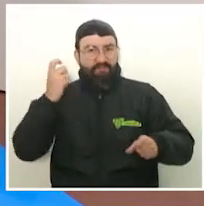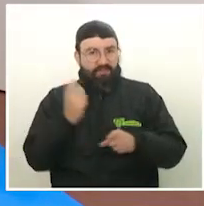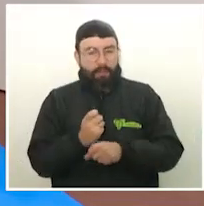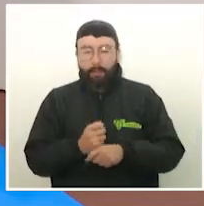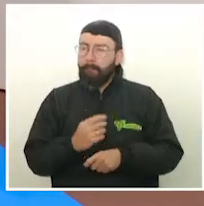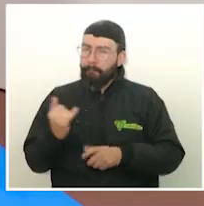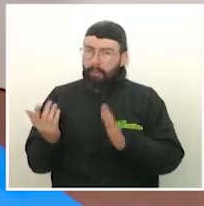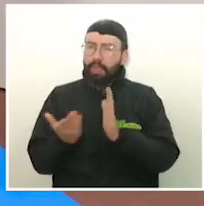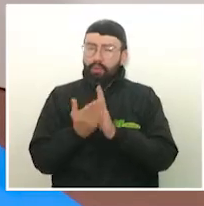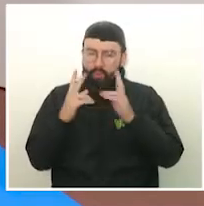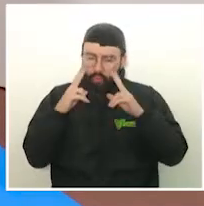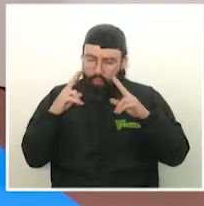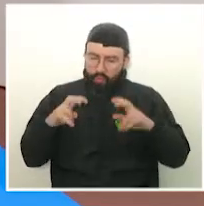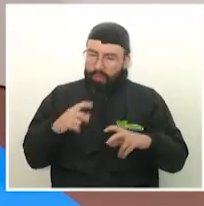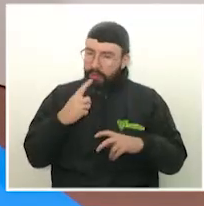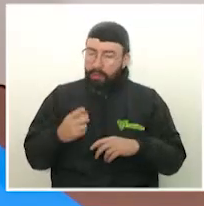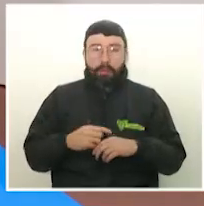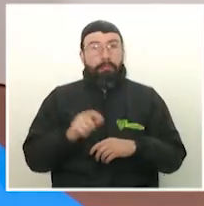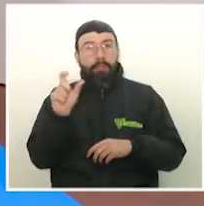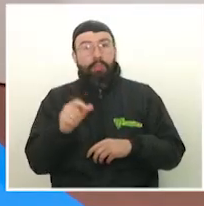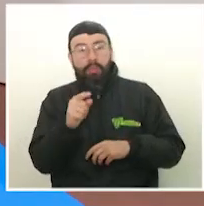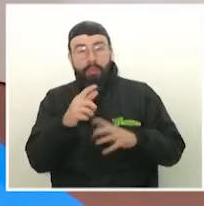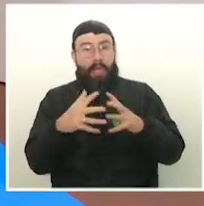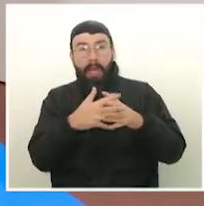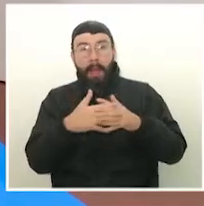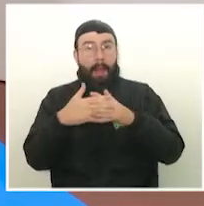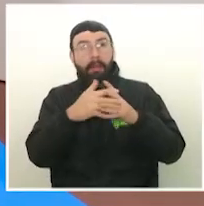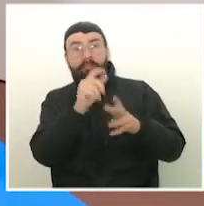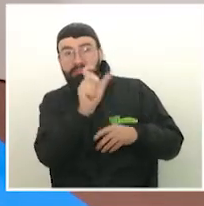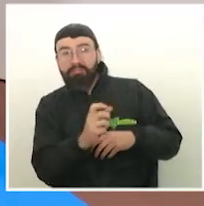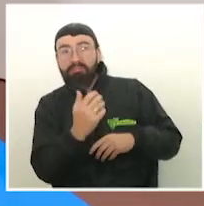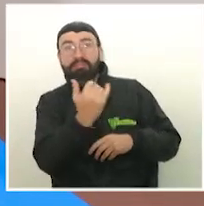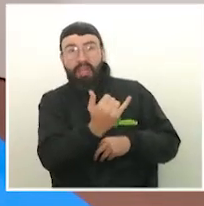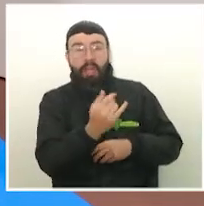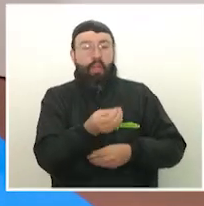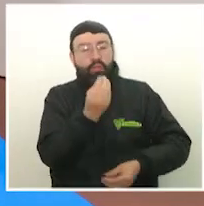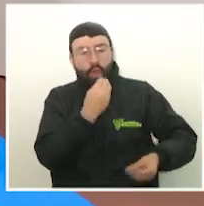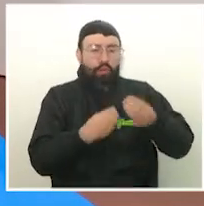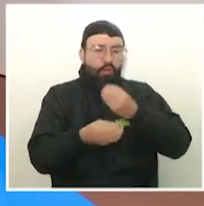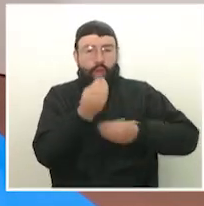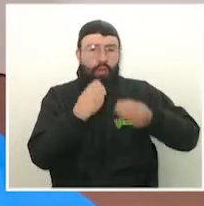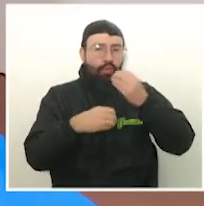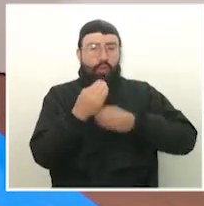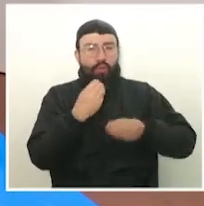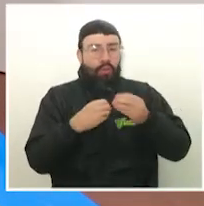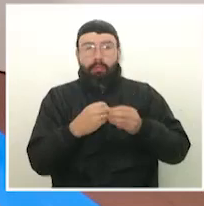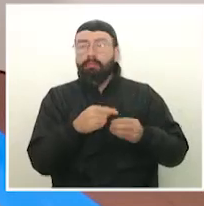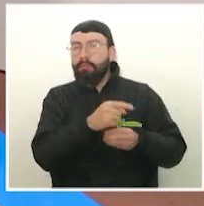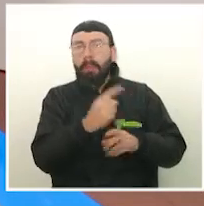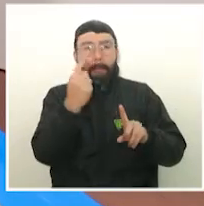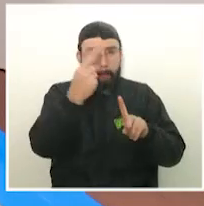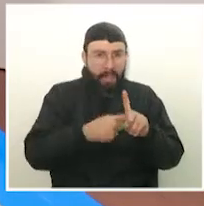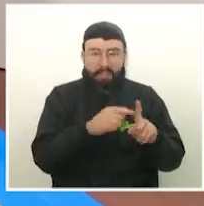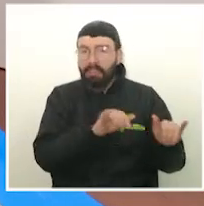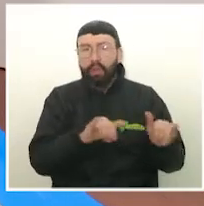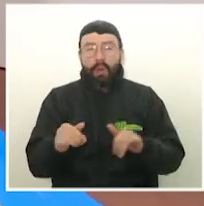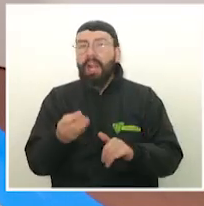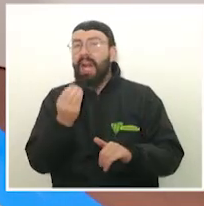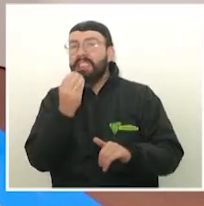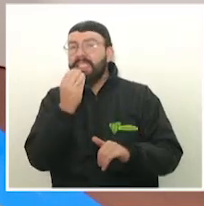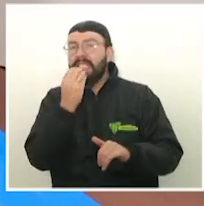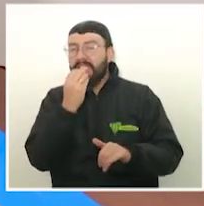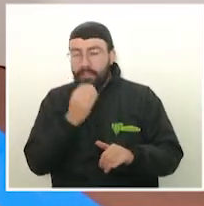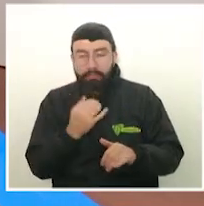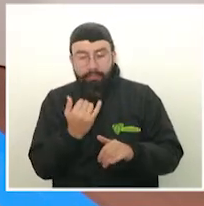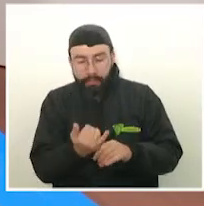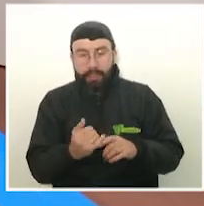estudios dicen, un americano se está comiendo el equivalente de una tarjeta de crédito al mes. Y hablamos sobre